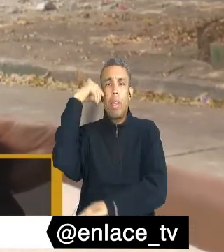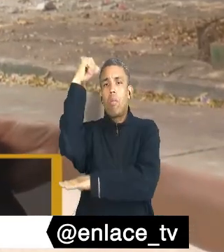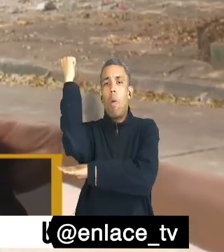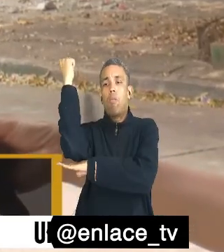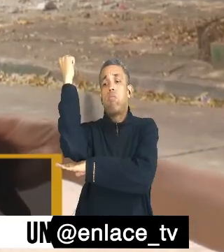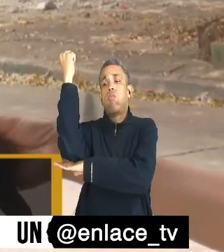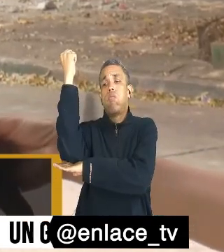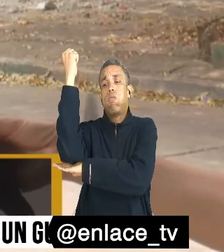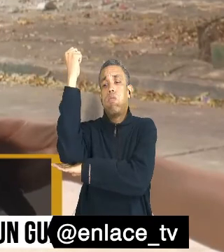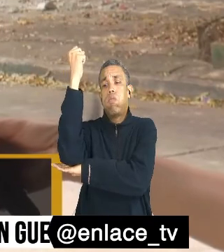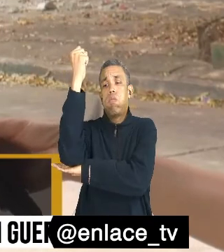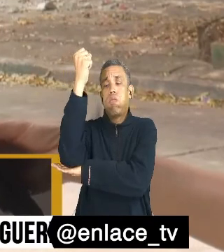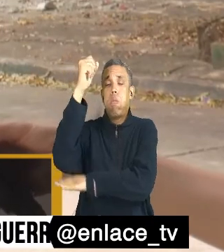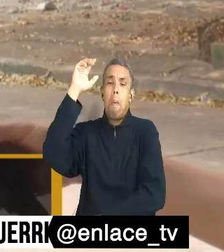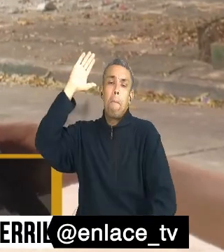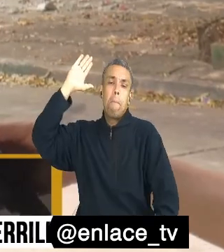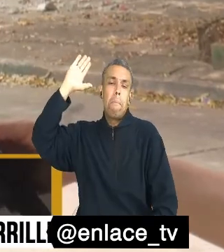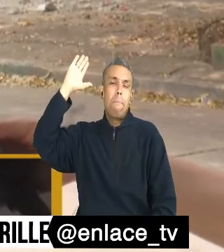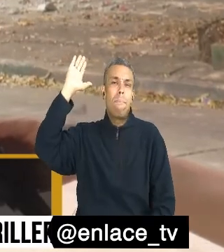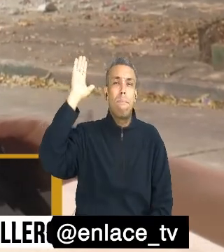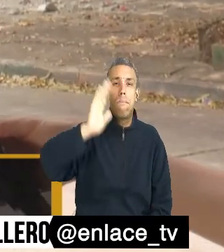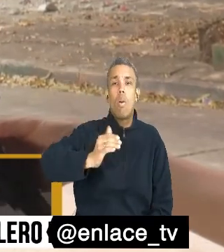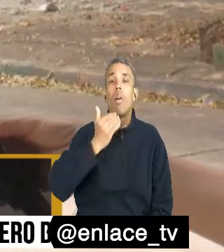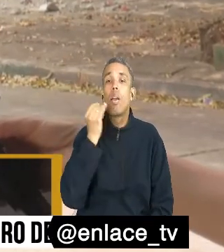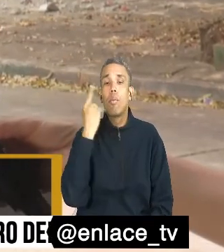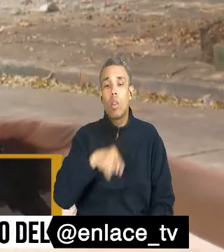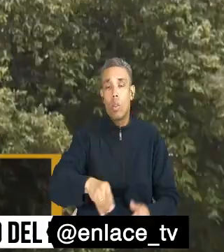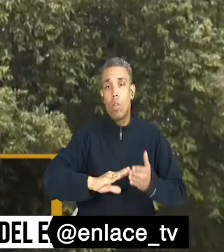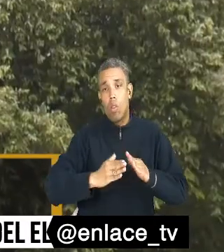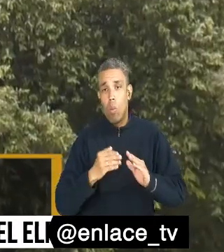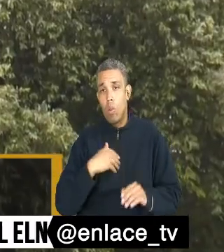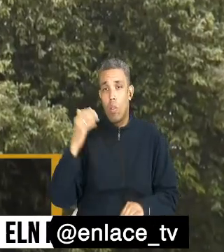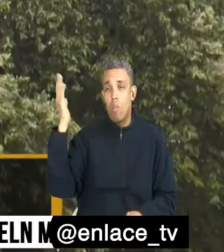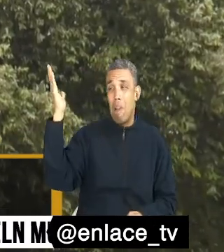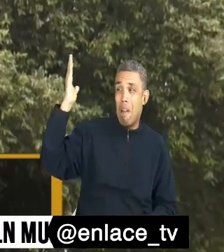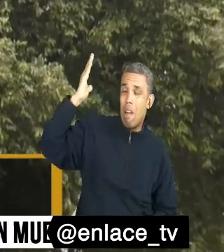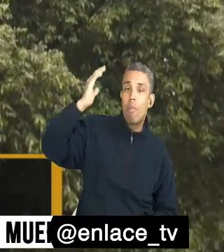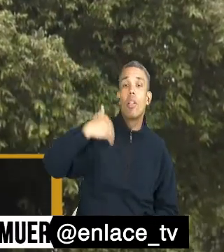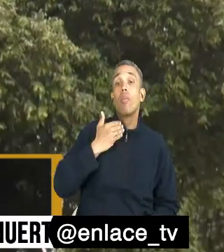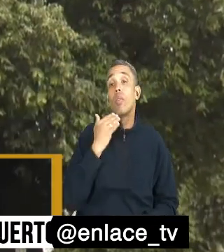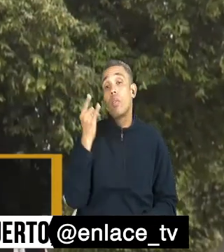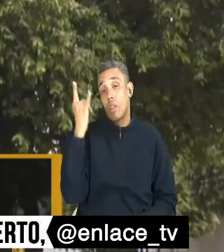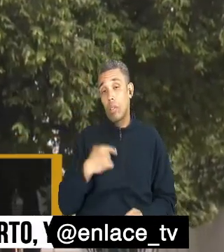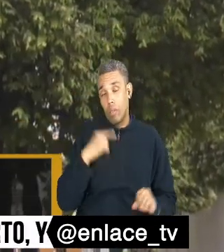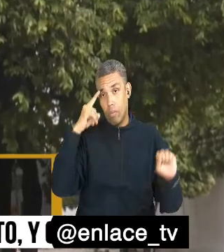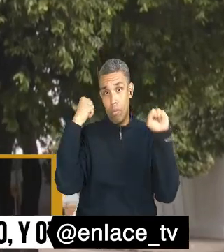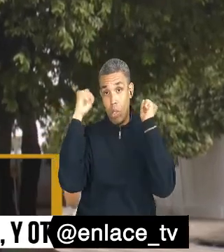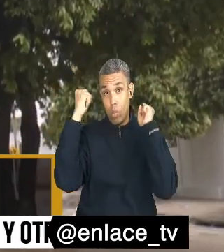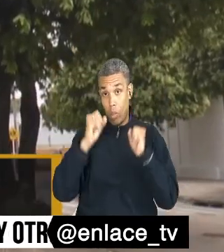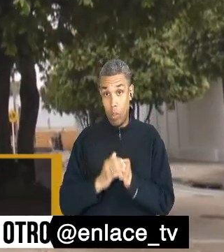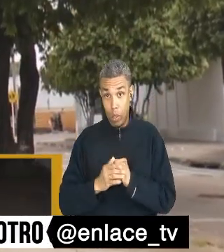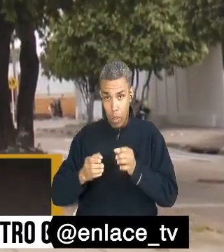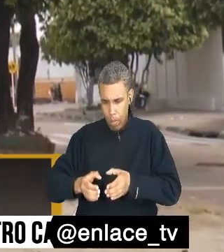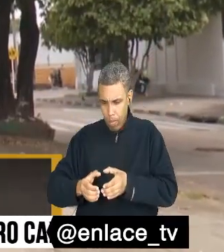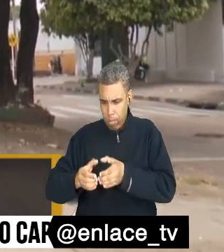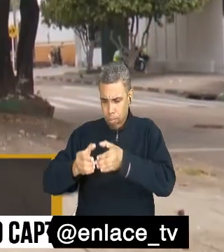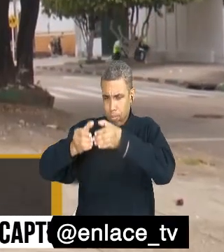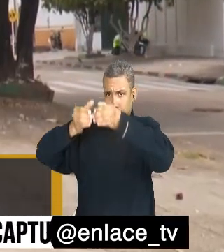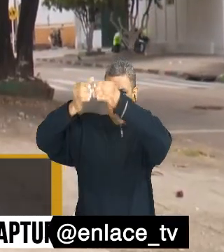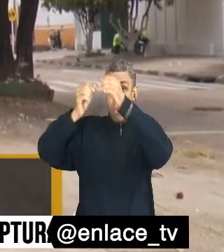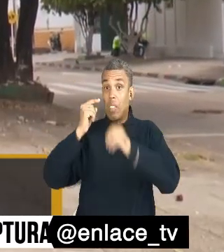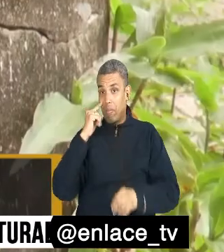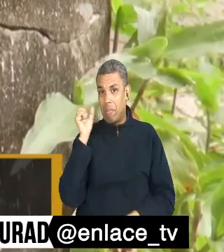los implicados en ese caso. Ellos aseguran que la estructura del poste está ladeada y